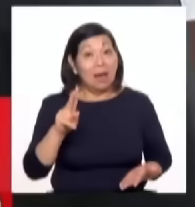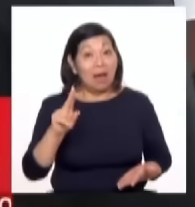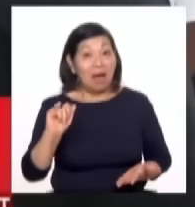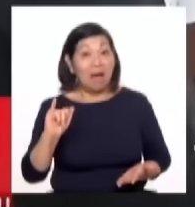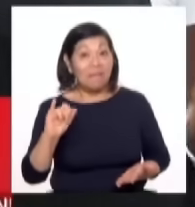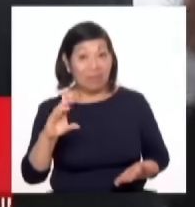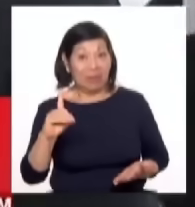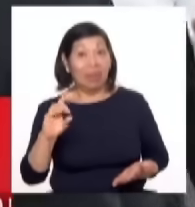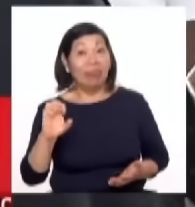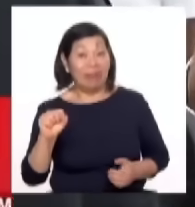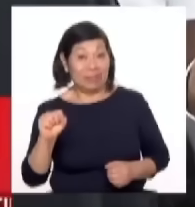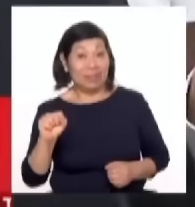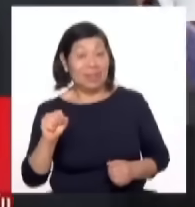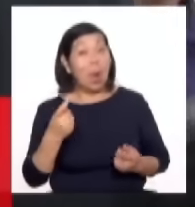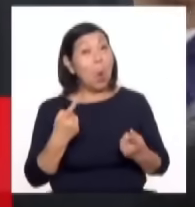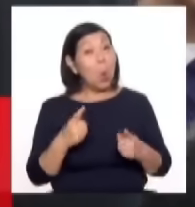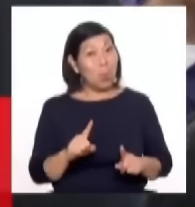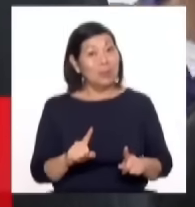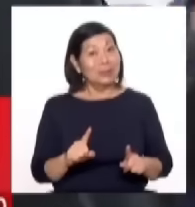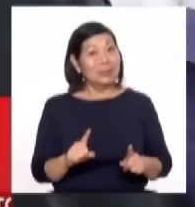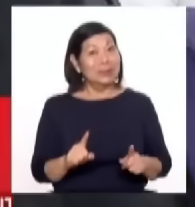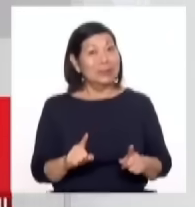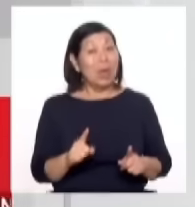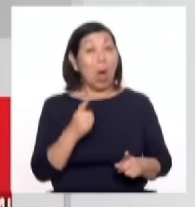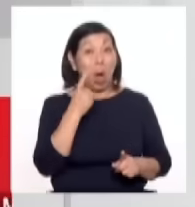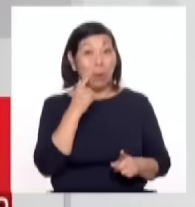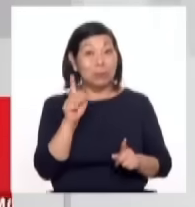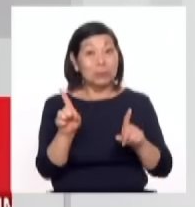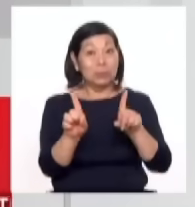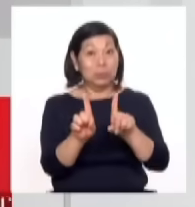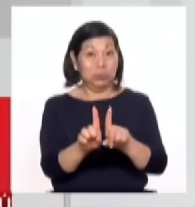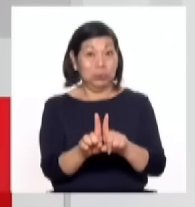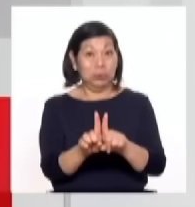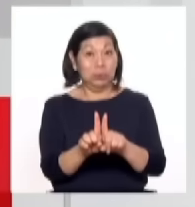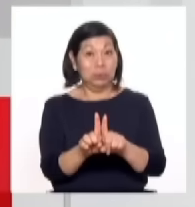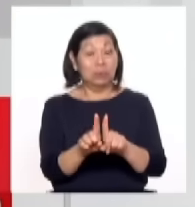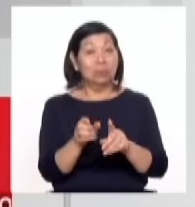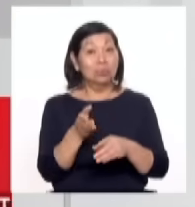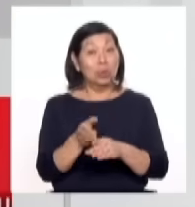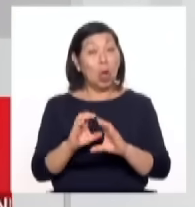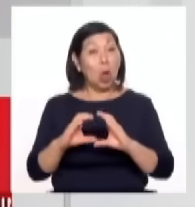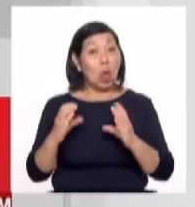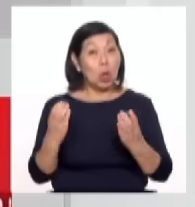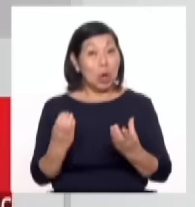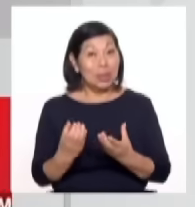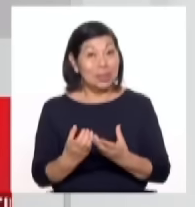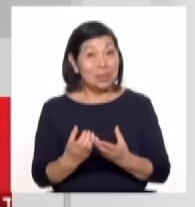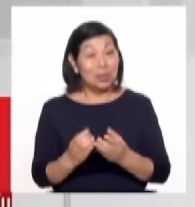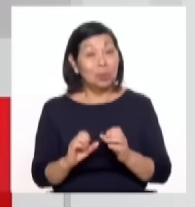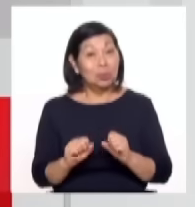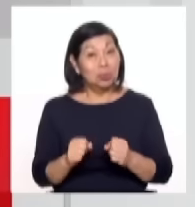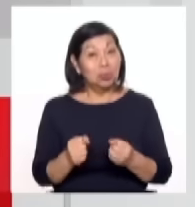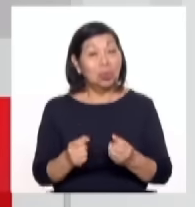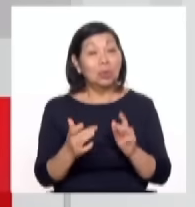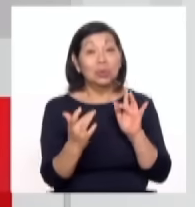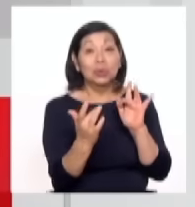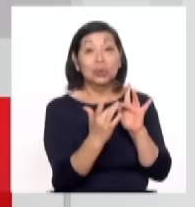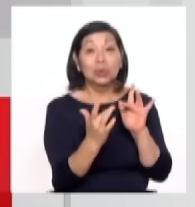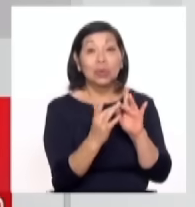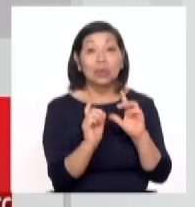cuando se sostiene que este señor habría asistido al Parlamento Nacional para poder contactar